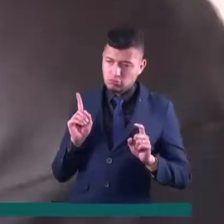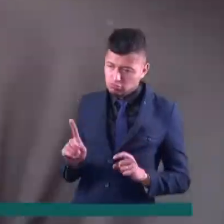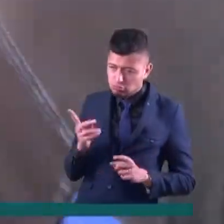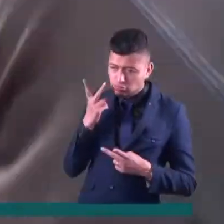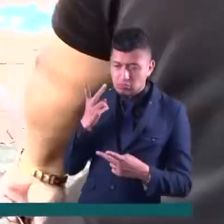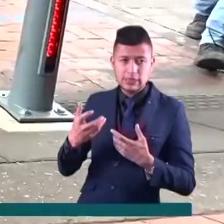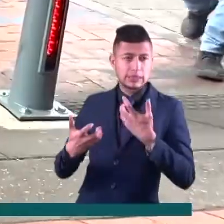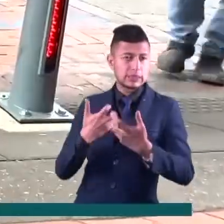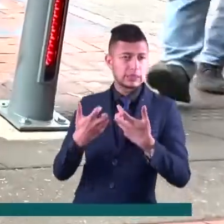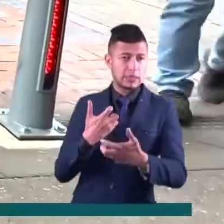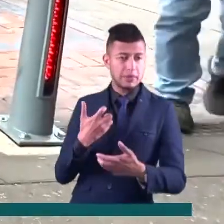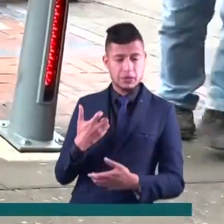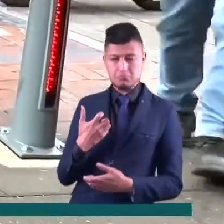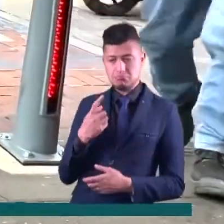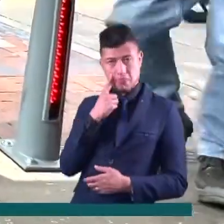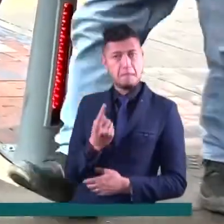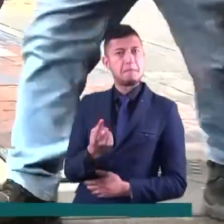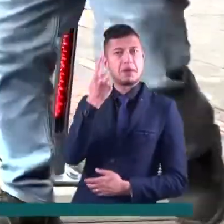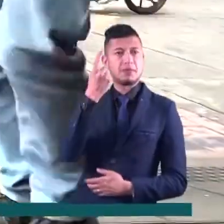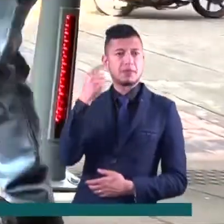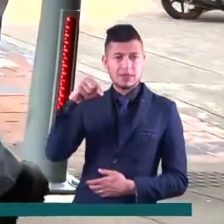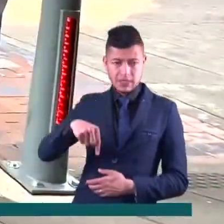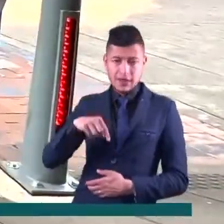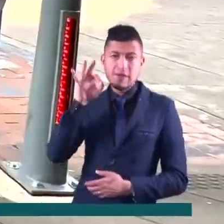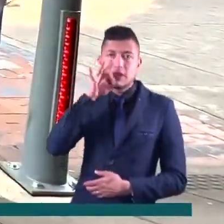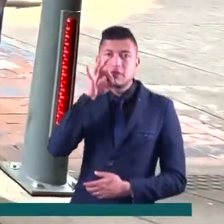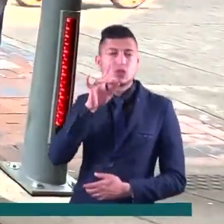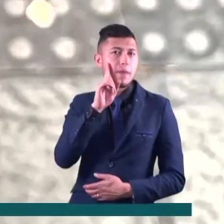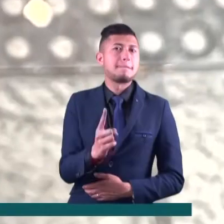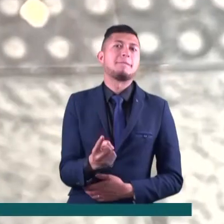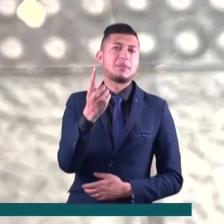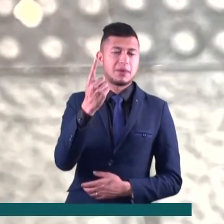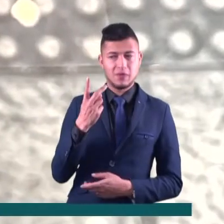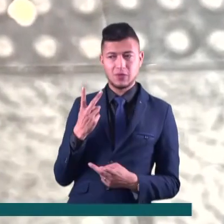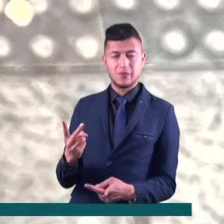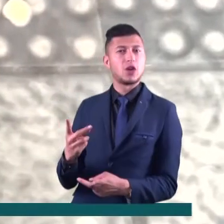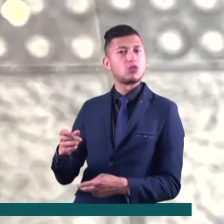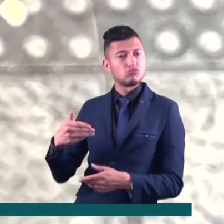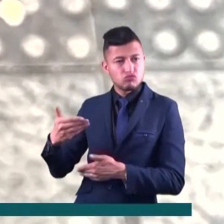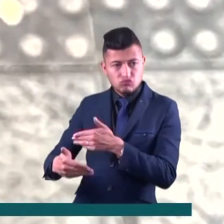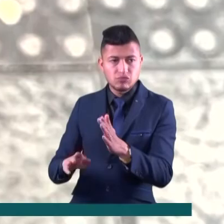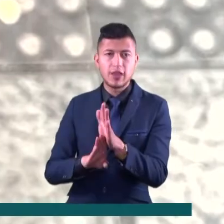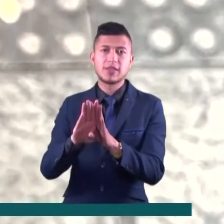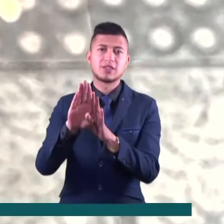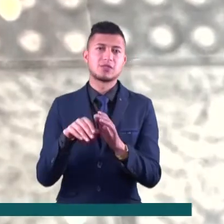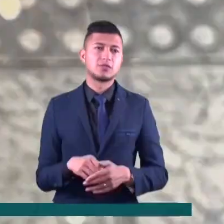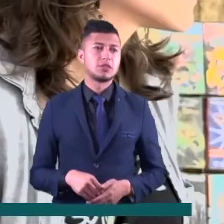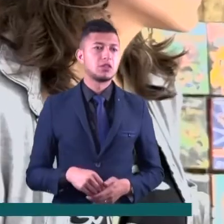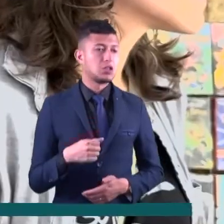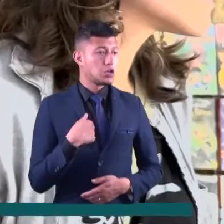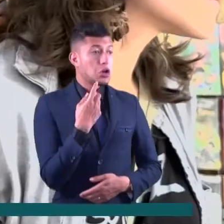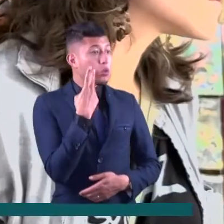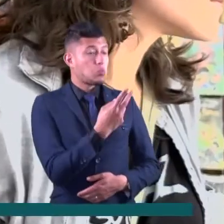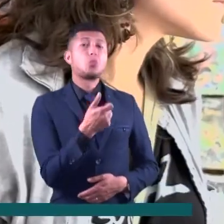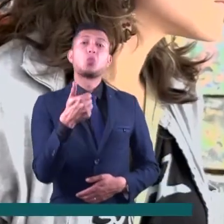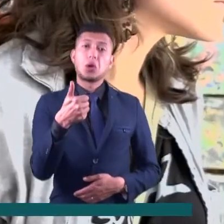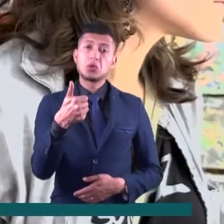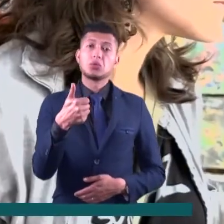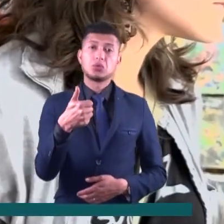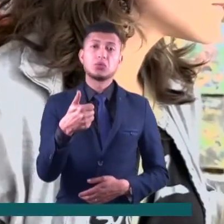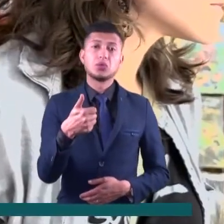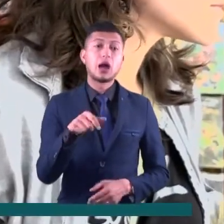se sorprendieron con este sistema semafórico que jamás habían visto en Villavicencio, una apuesta para el desarrollo de la ciudad. Me parece muy